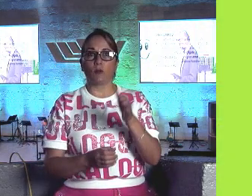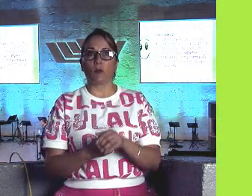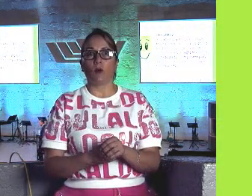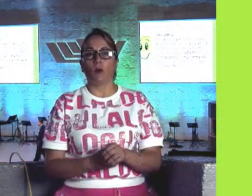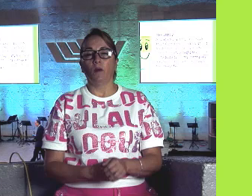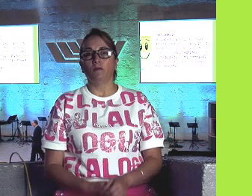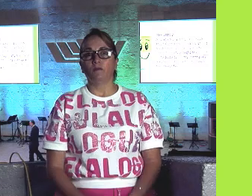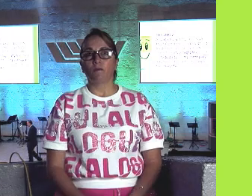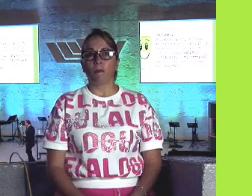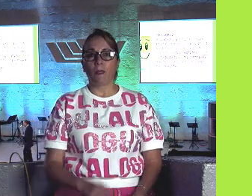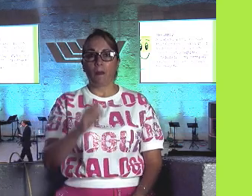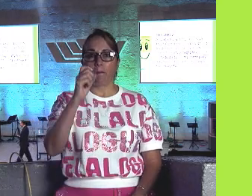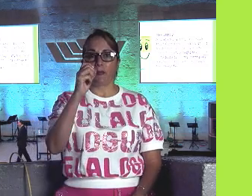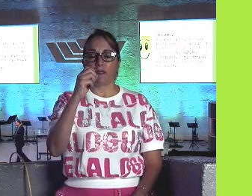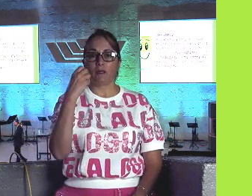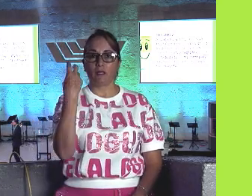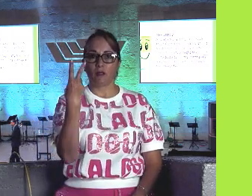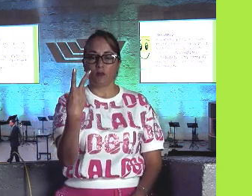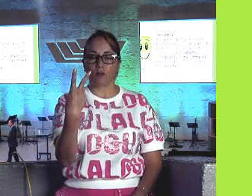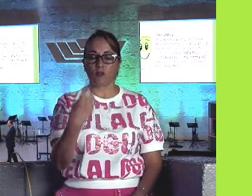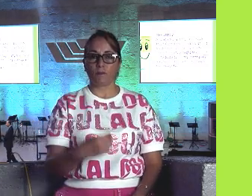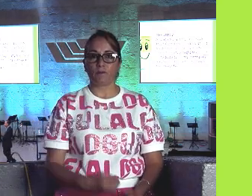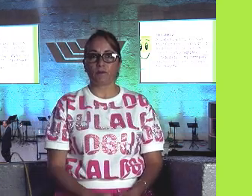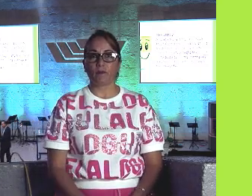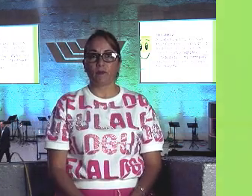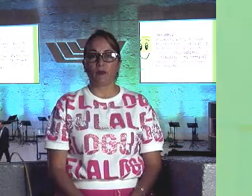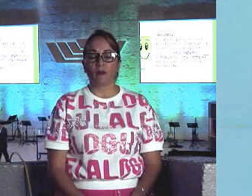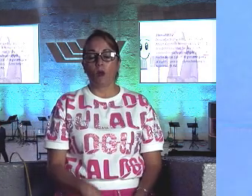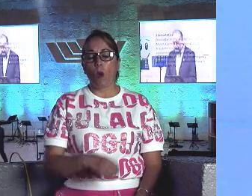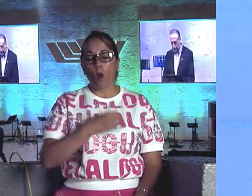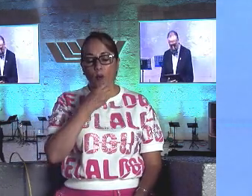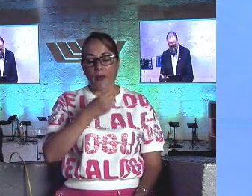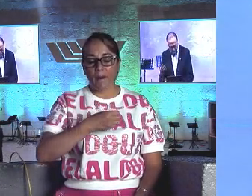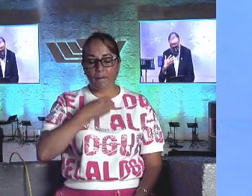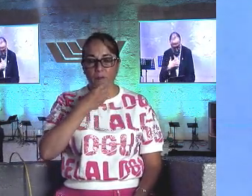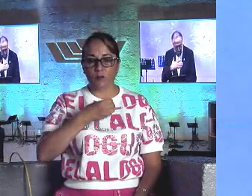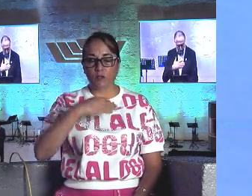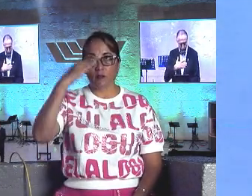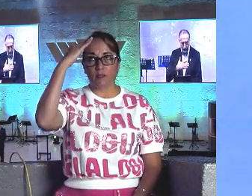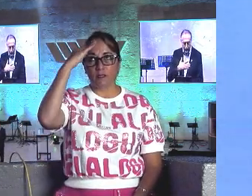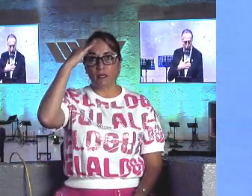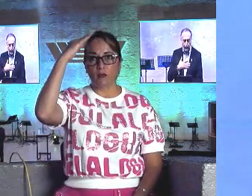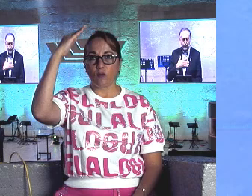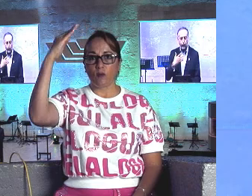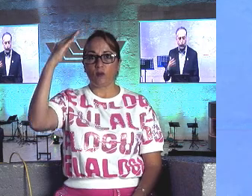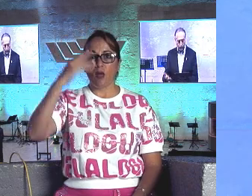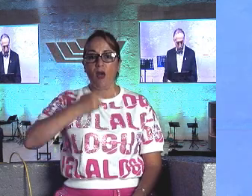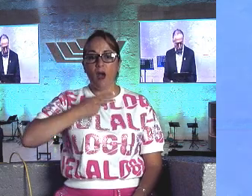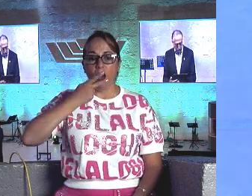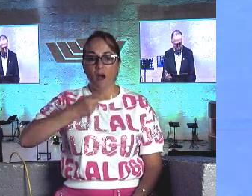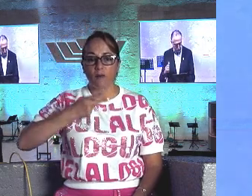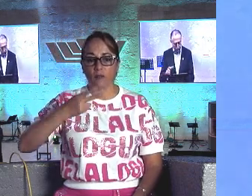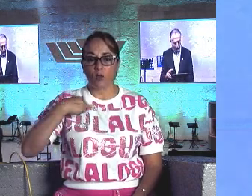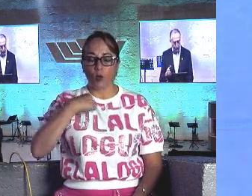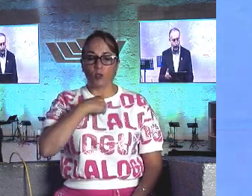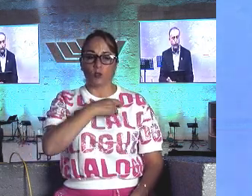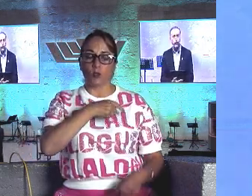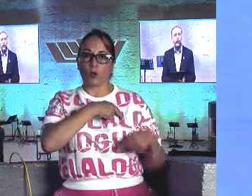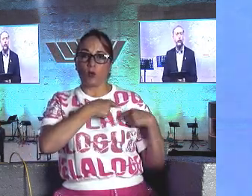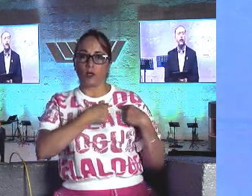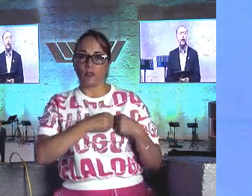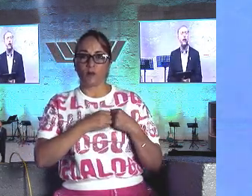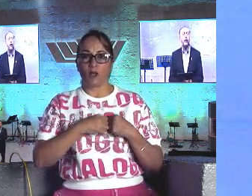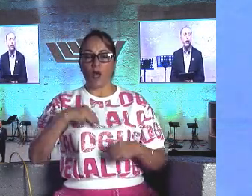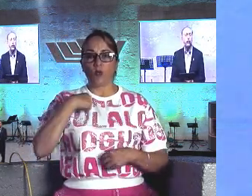2. Y antes de leer la Biblia vamos a orar. ¿Les parece bien? Señor, háblanos a nuestro corazón, habla a nuestra